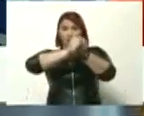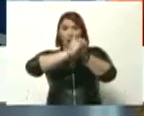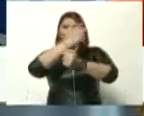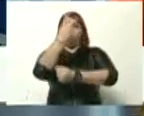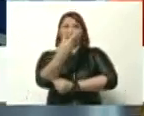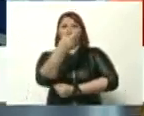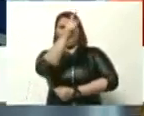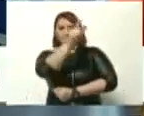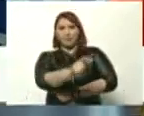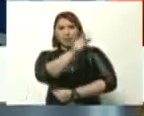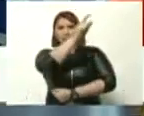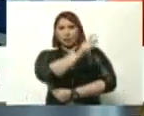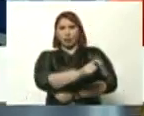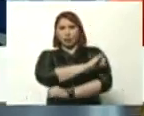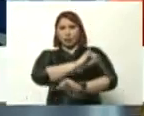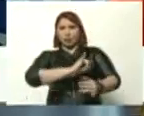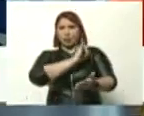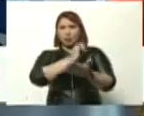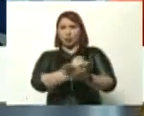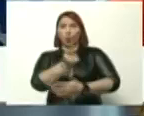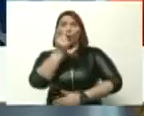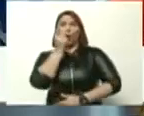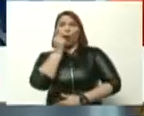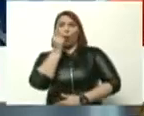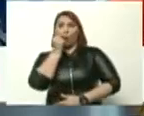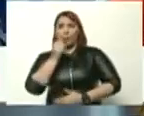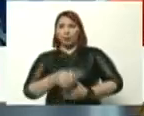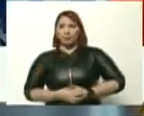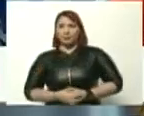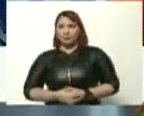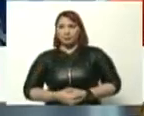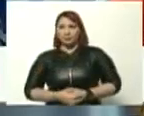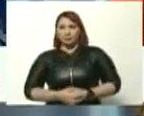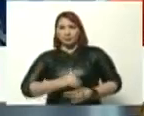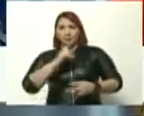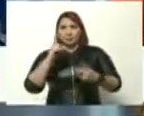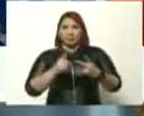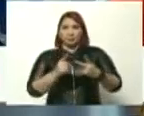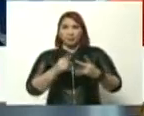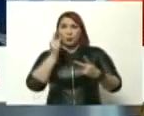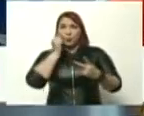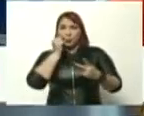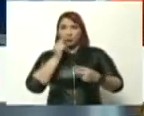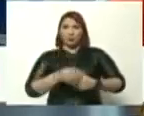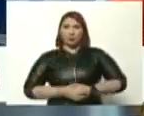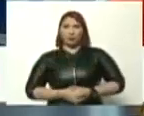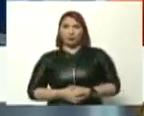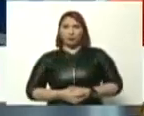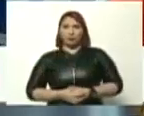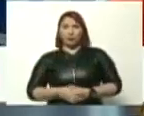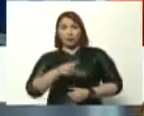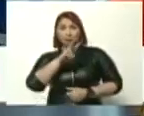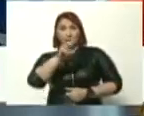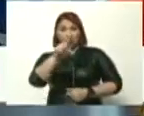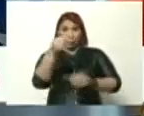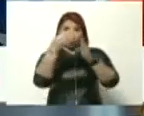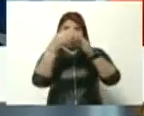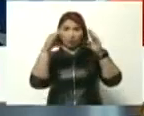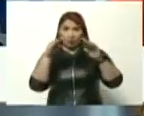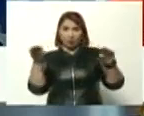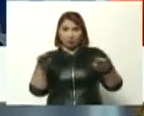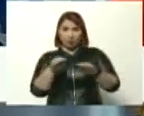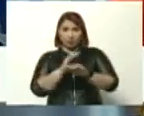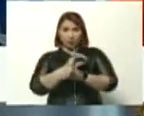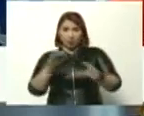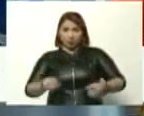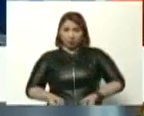estos delincuentes, identificados como José Gregorio González y Wilber Blanco Cifontes. El 21 de diciembre fueron presentados